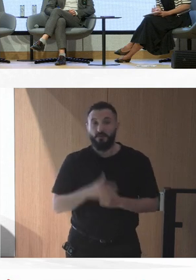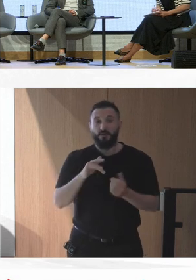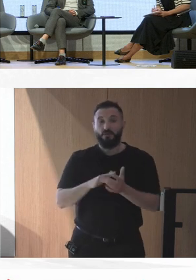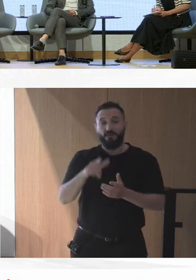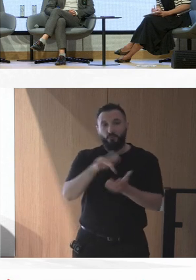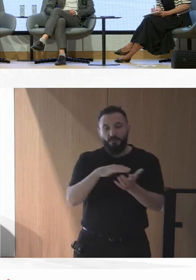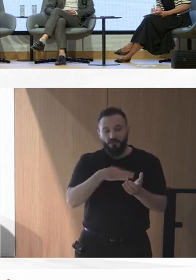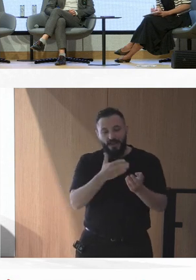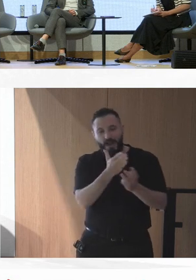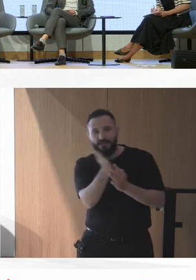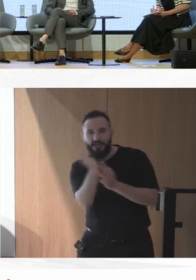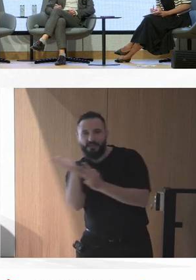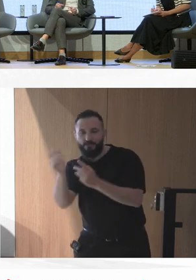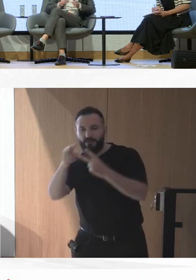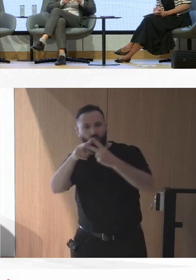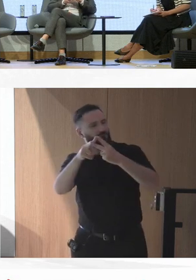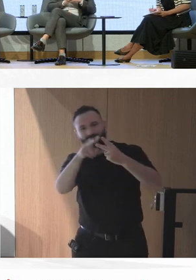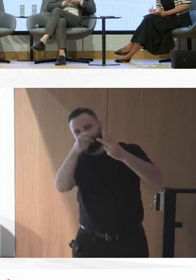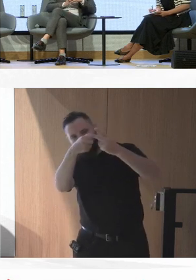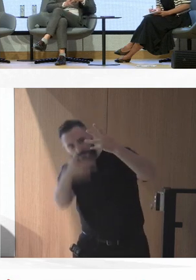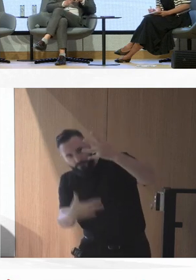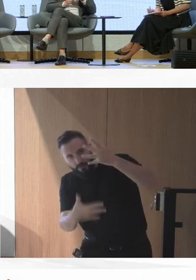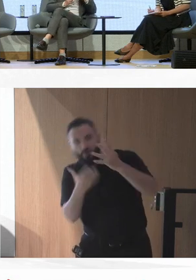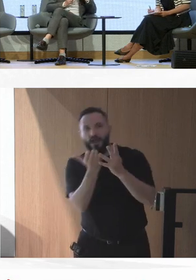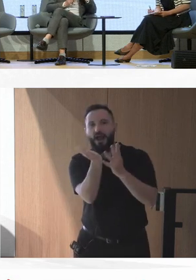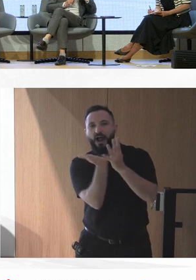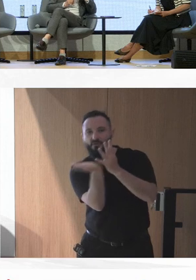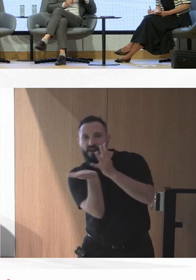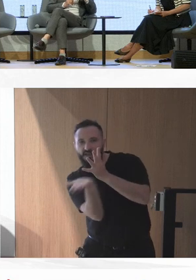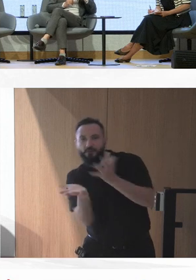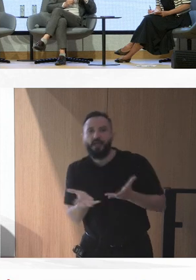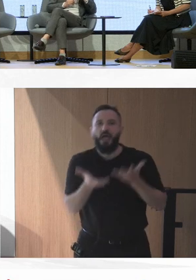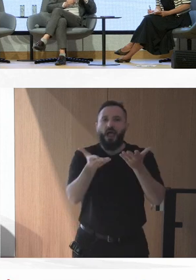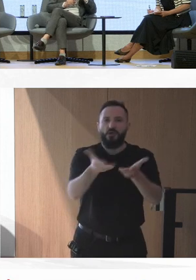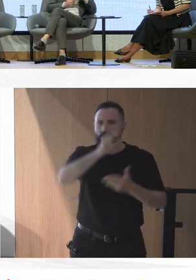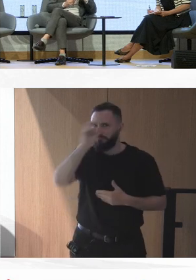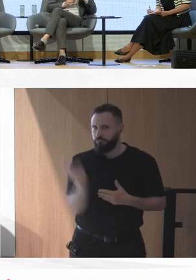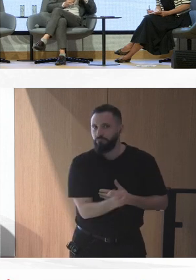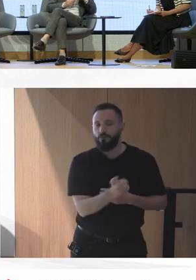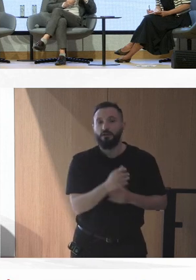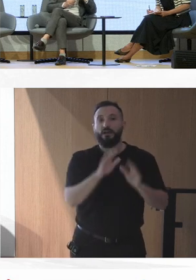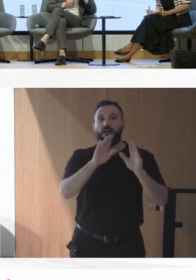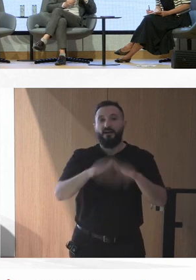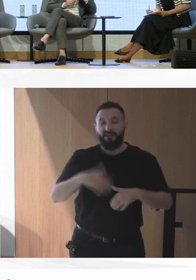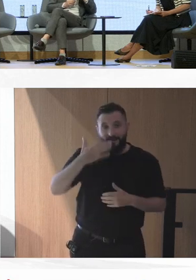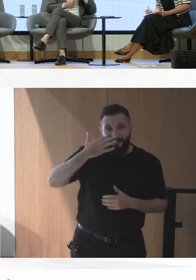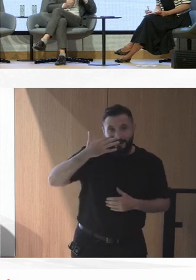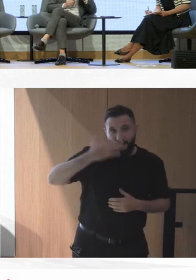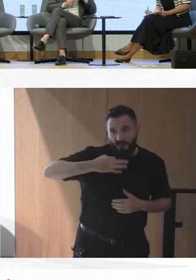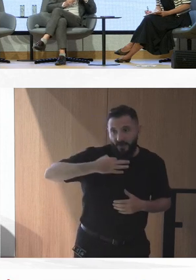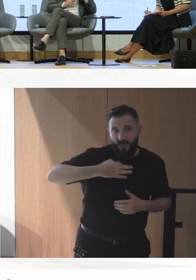que haya programas comunitarios y otras medidas de ayuda, otras alternativas disponibles, La cruda realidad para